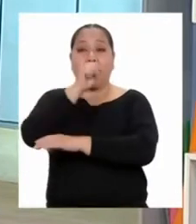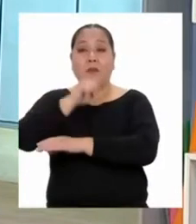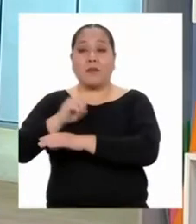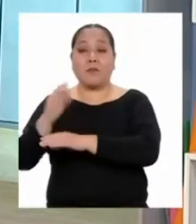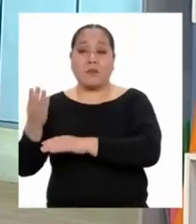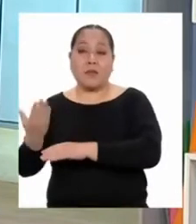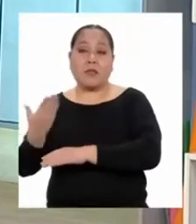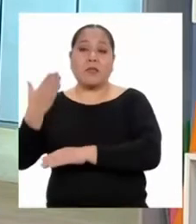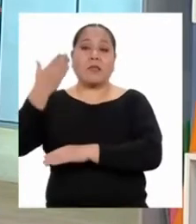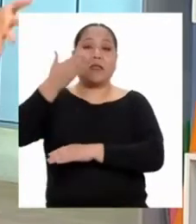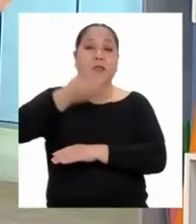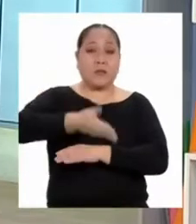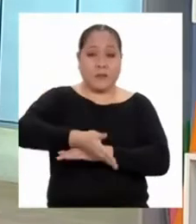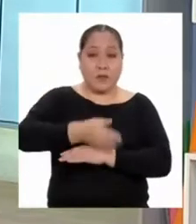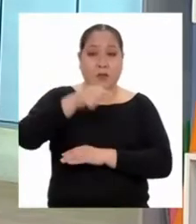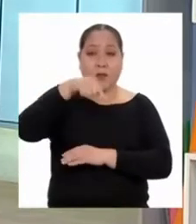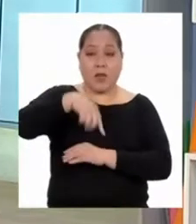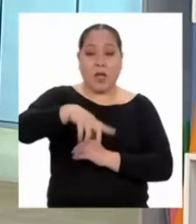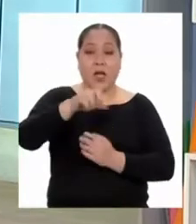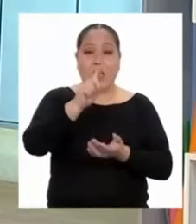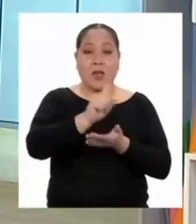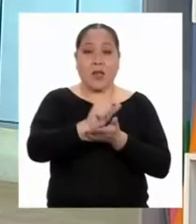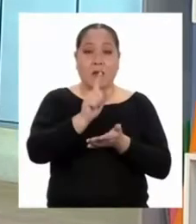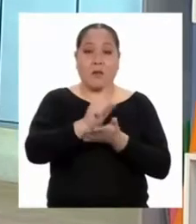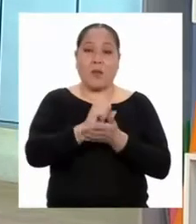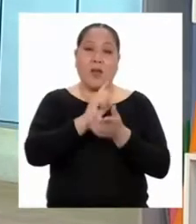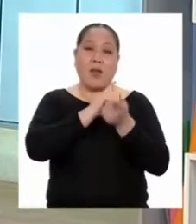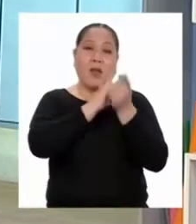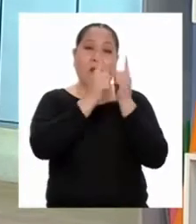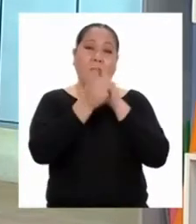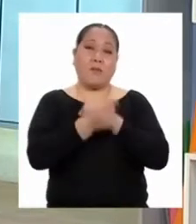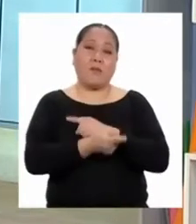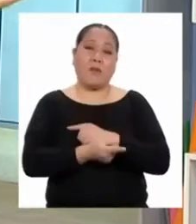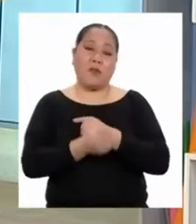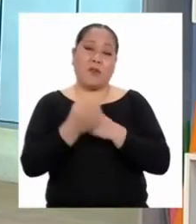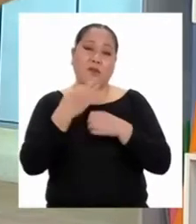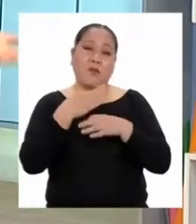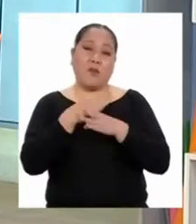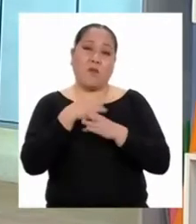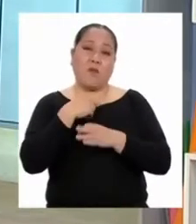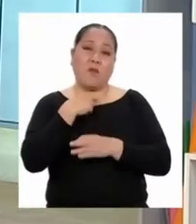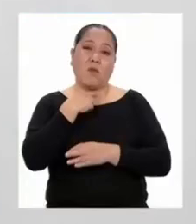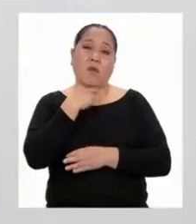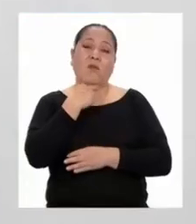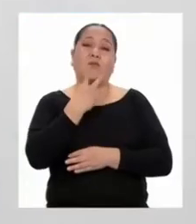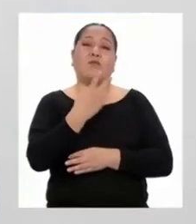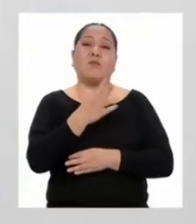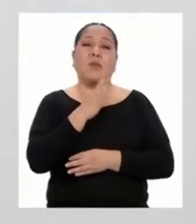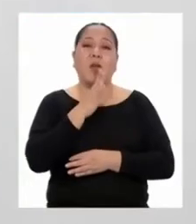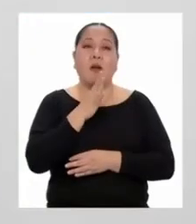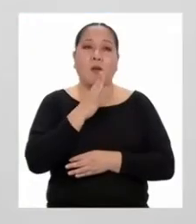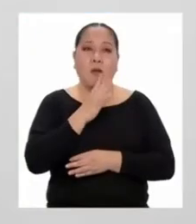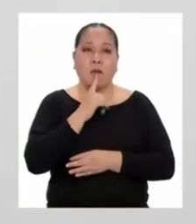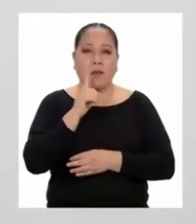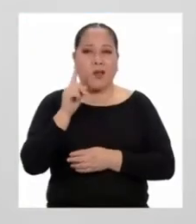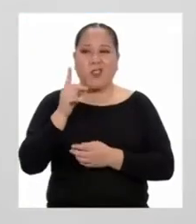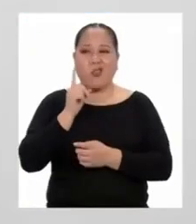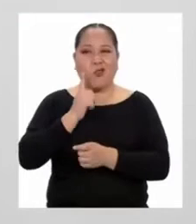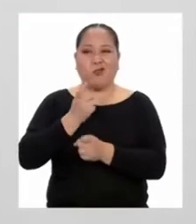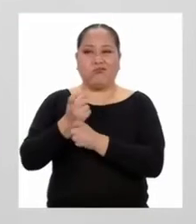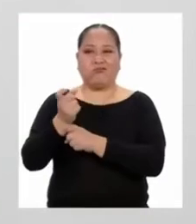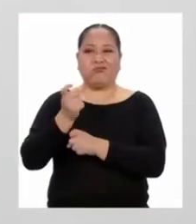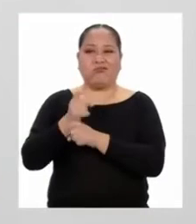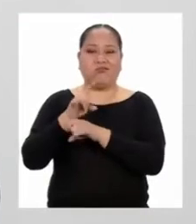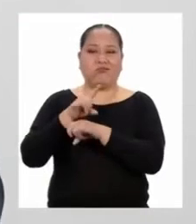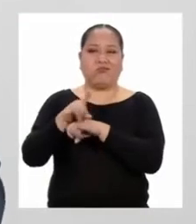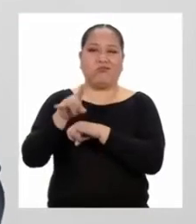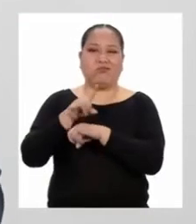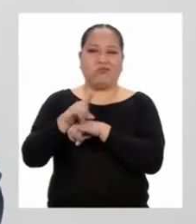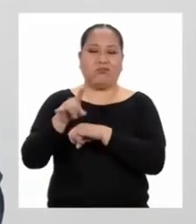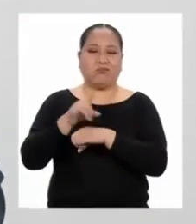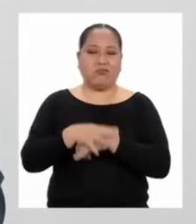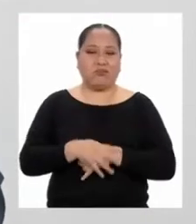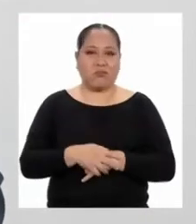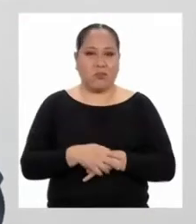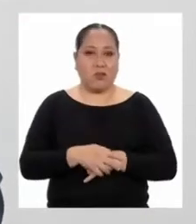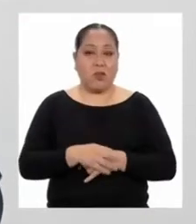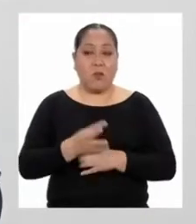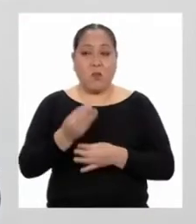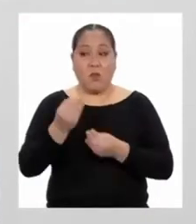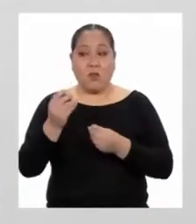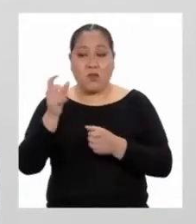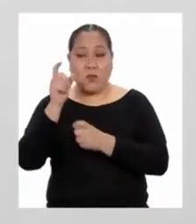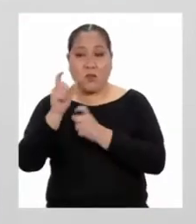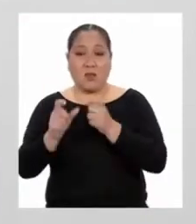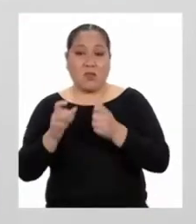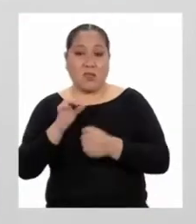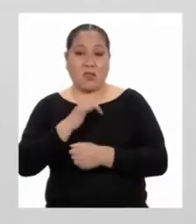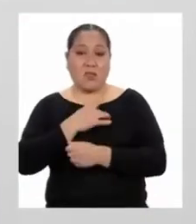vio obligada a cambiar su forma de hablar para que dejen de burlarse de ella. La mayoría de migrantes que se sienten